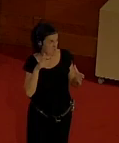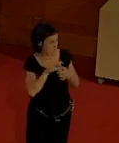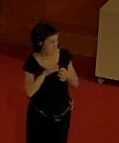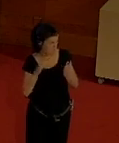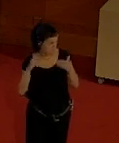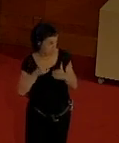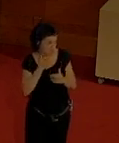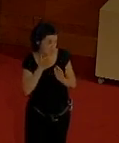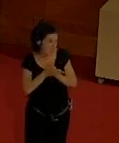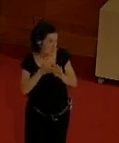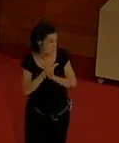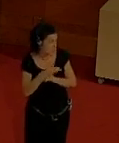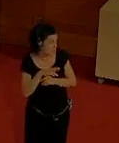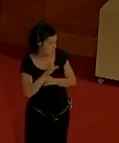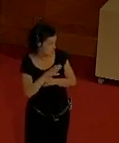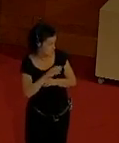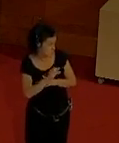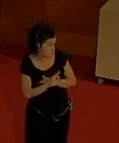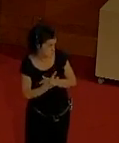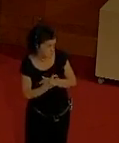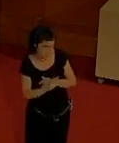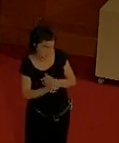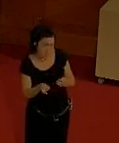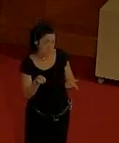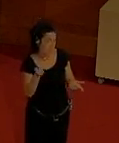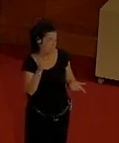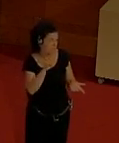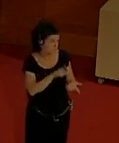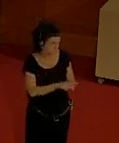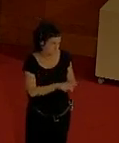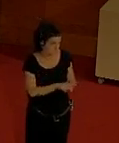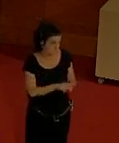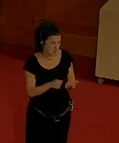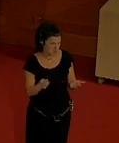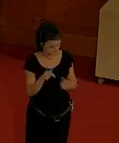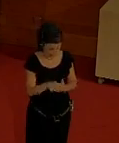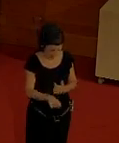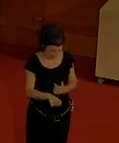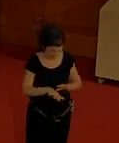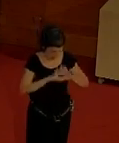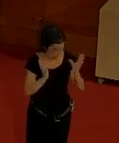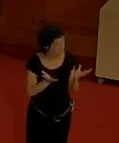brick inevitablemente otra vez la Cumbre fin qué es lo del sur